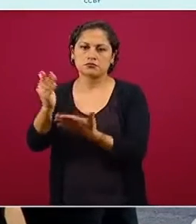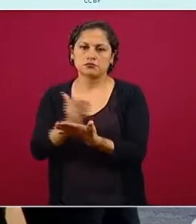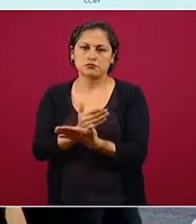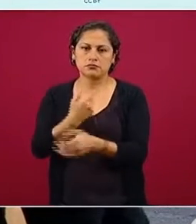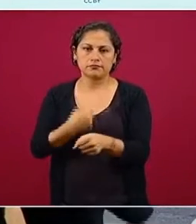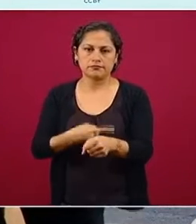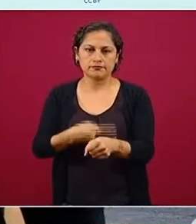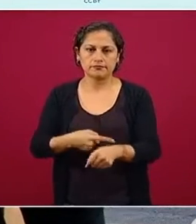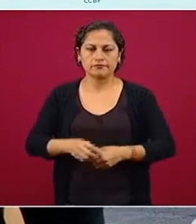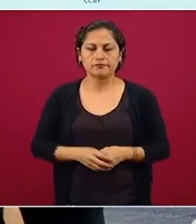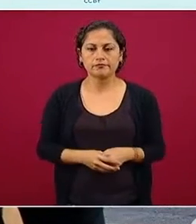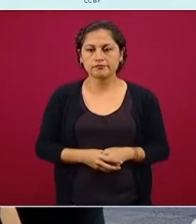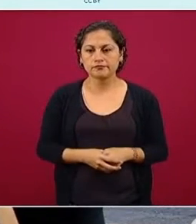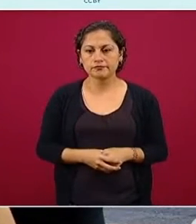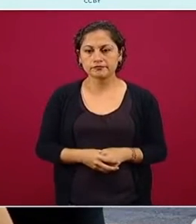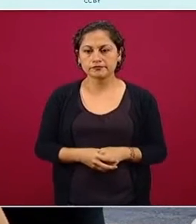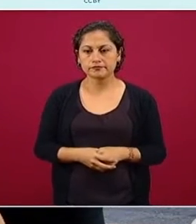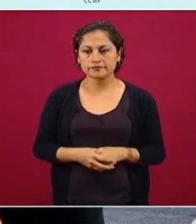Este último es interesante,